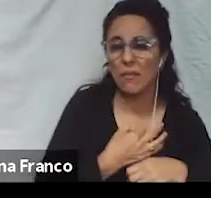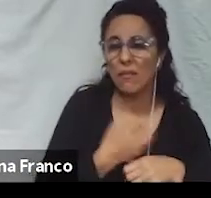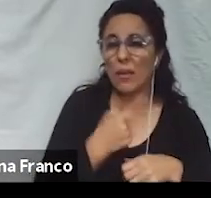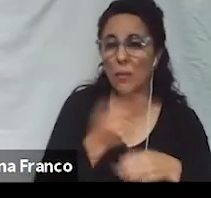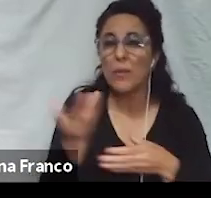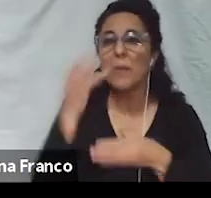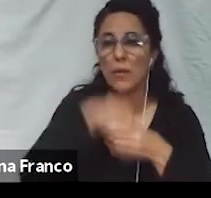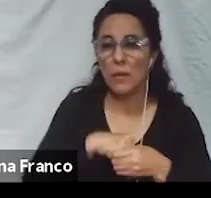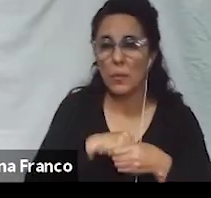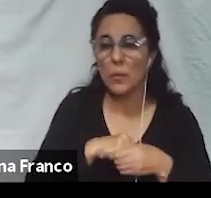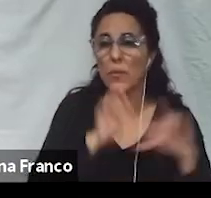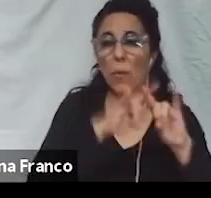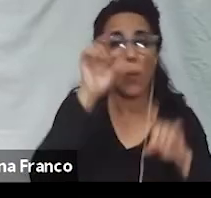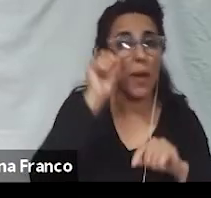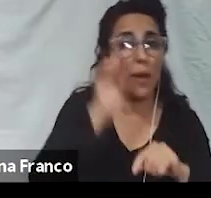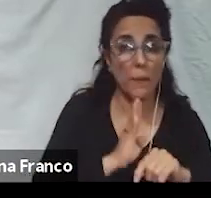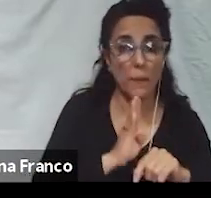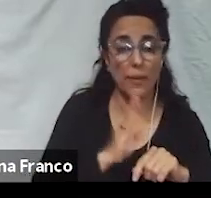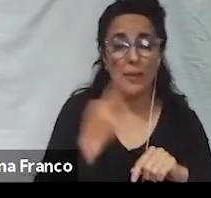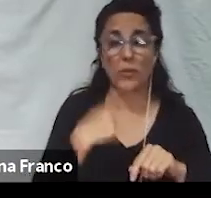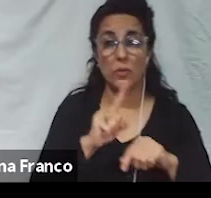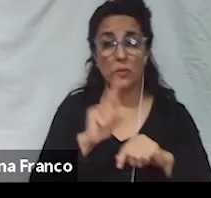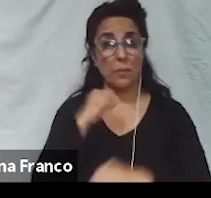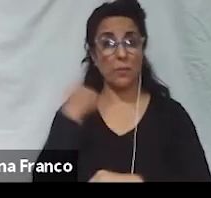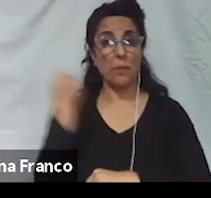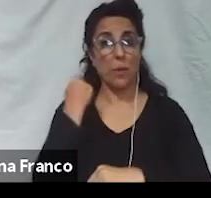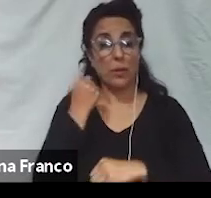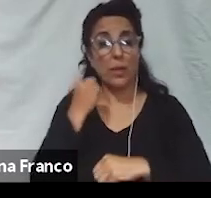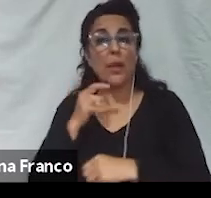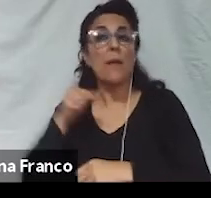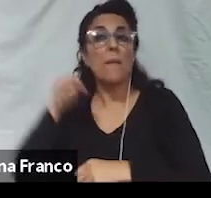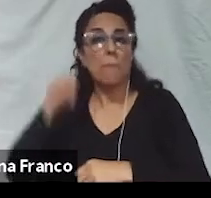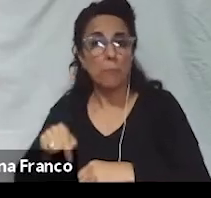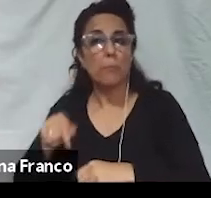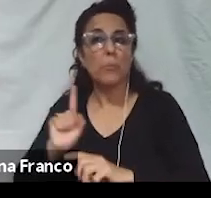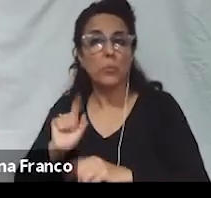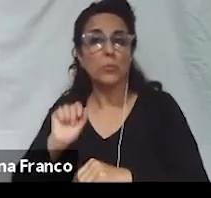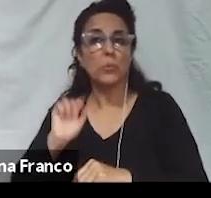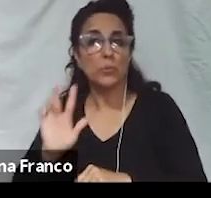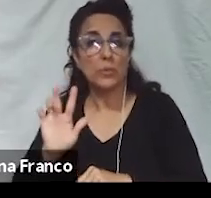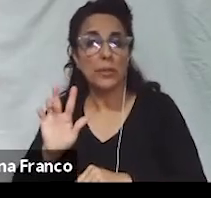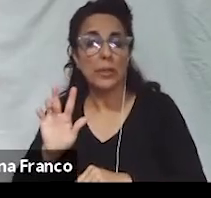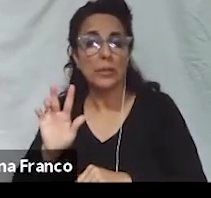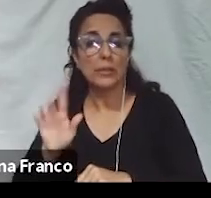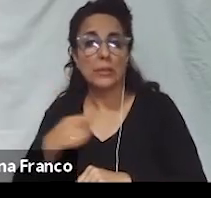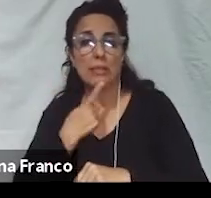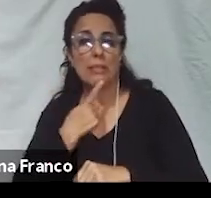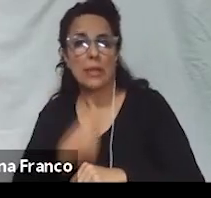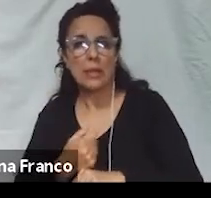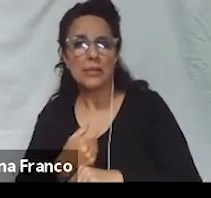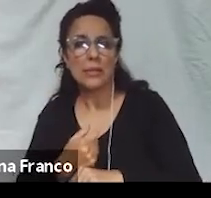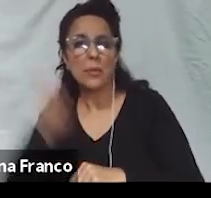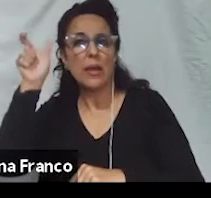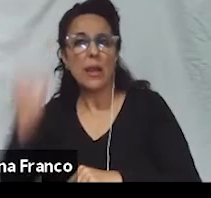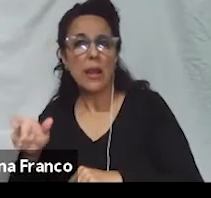en el sitio web. Entonces, es muy importante en este paso definir qué considera el